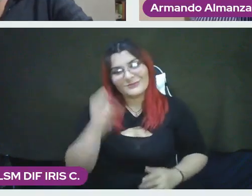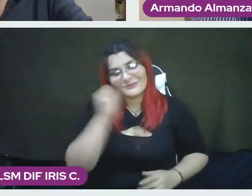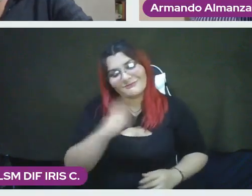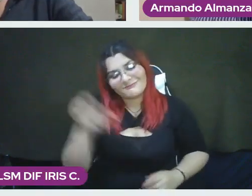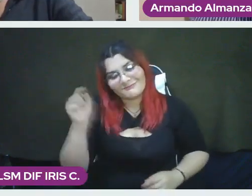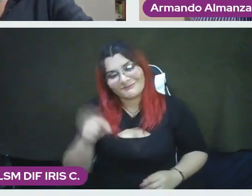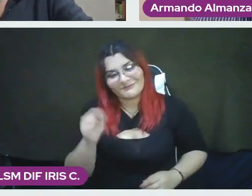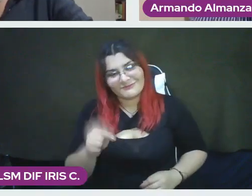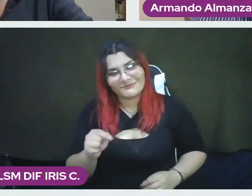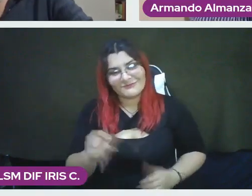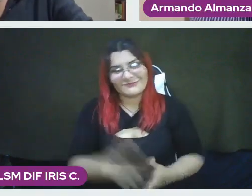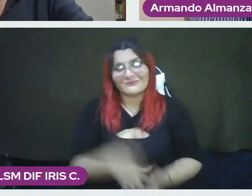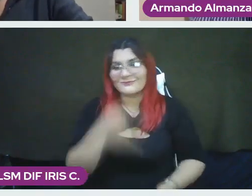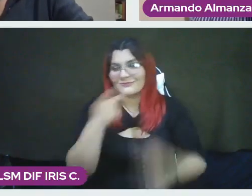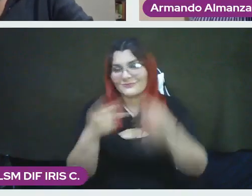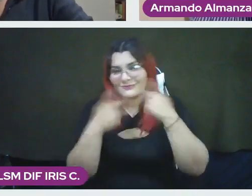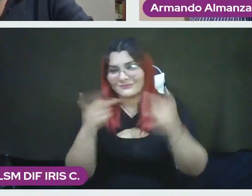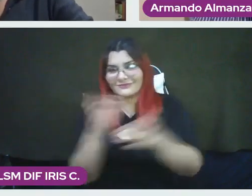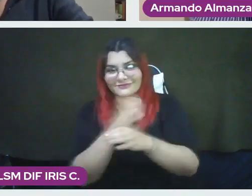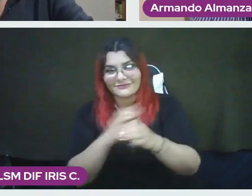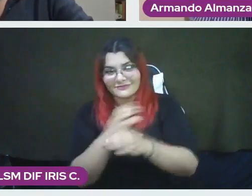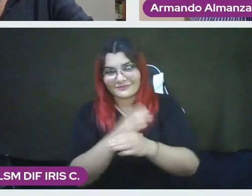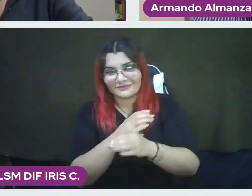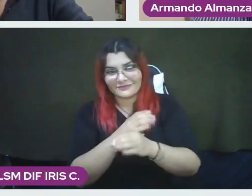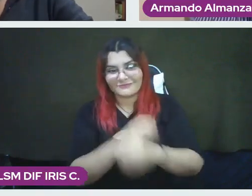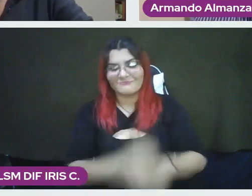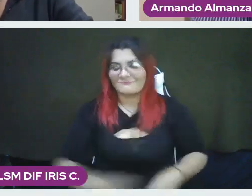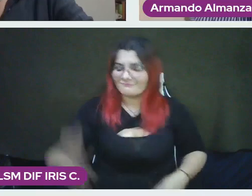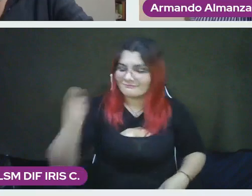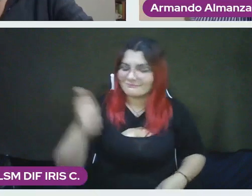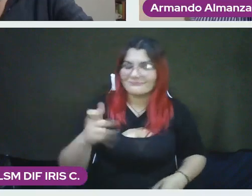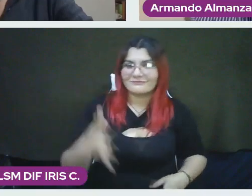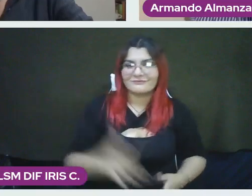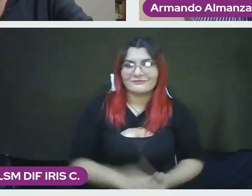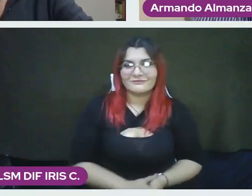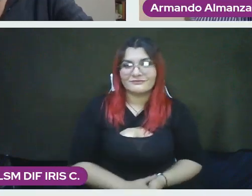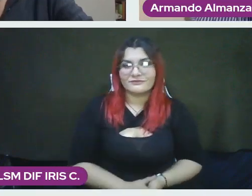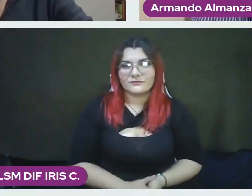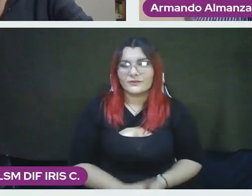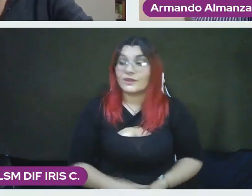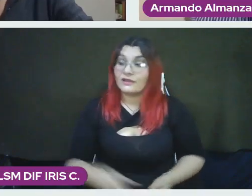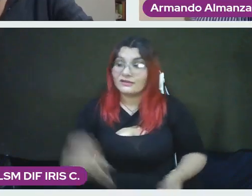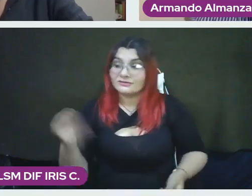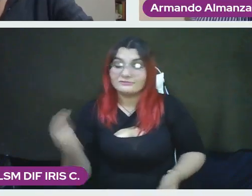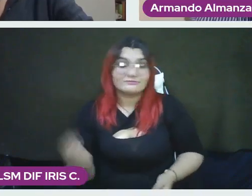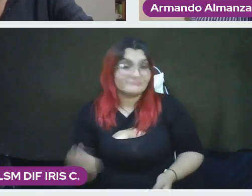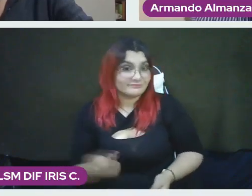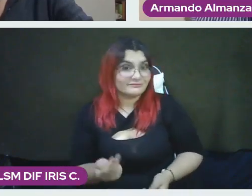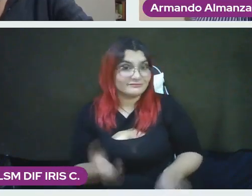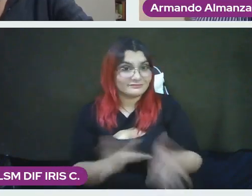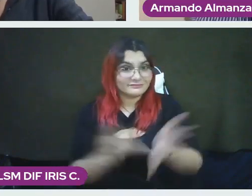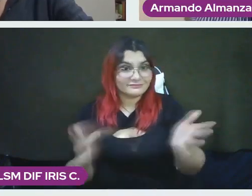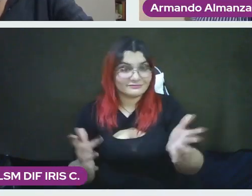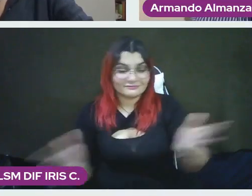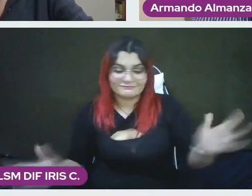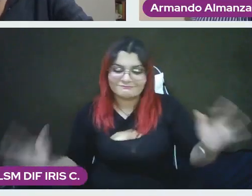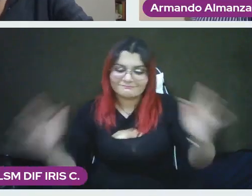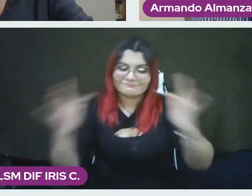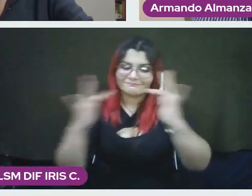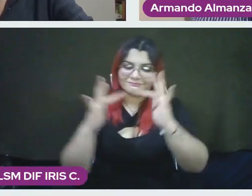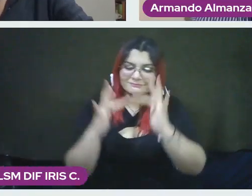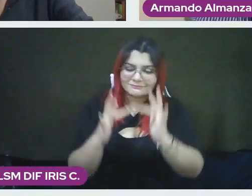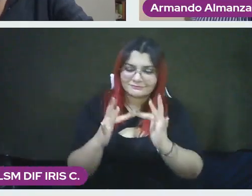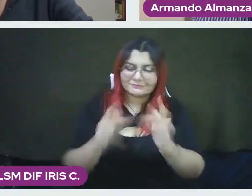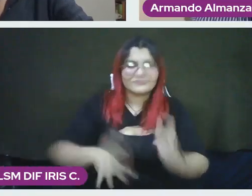de Charlas de Café. Recuerden que que ustedes son la razón y parte esencial de cada uno de los programas.